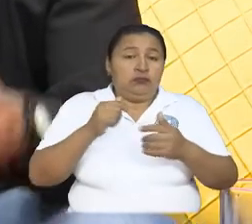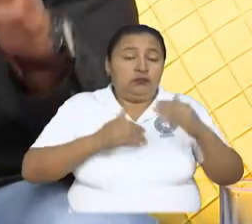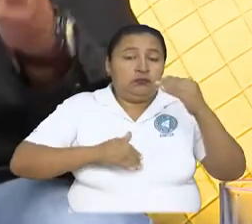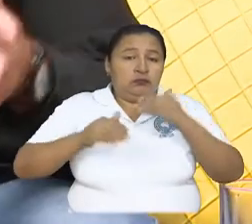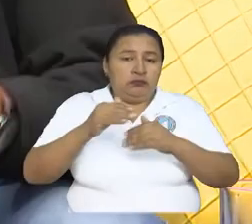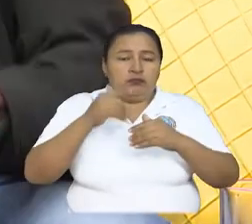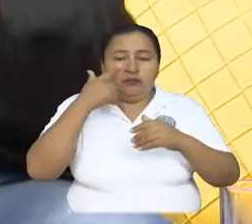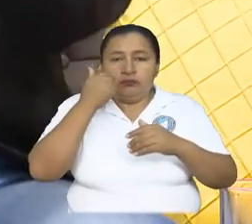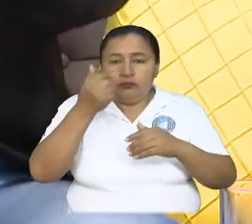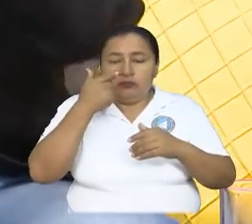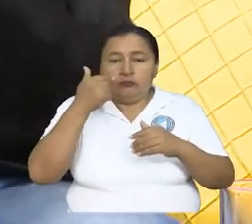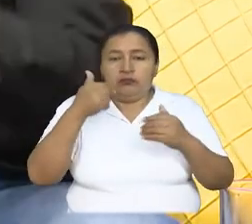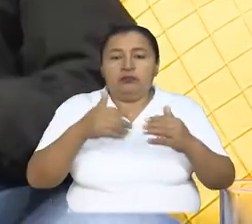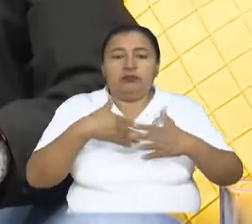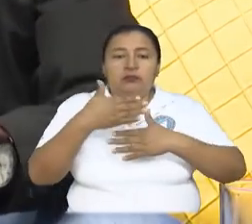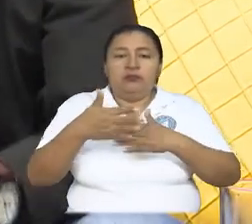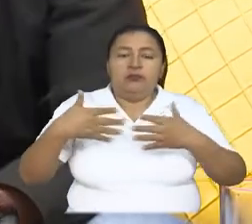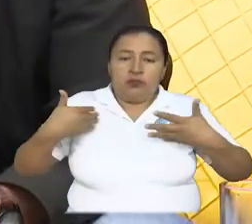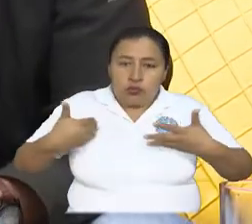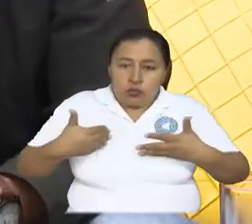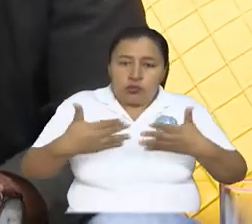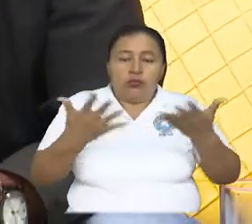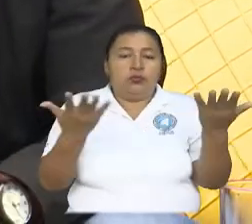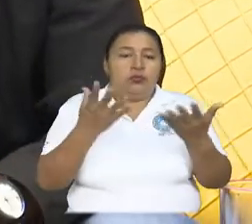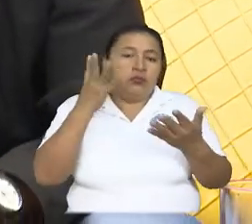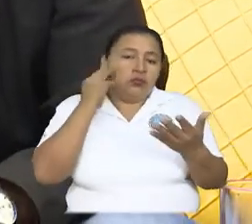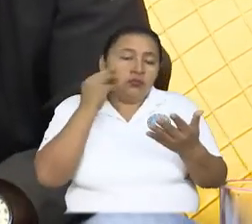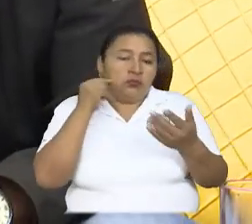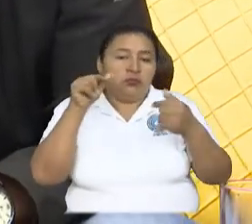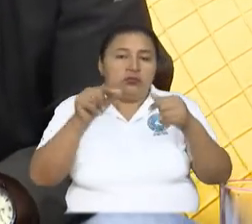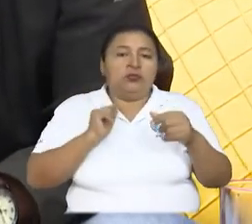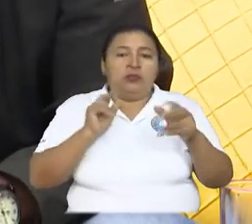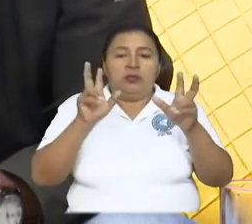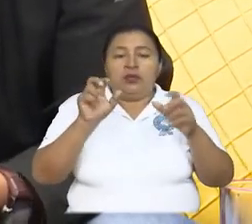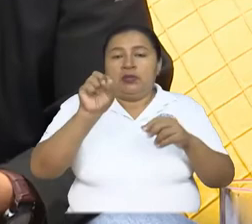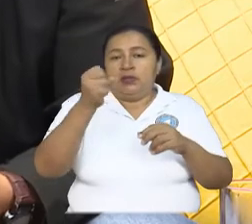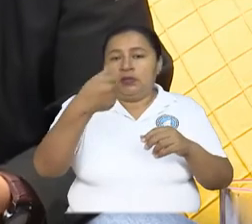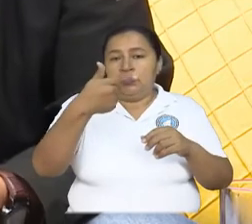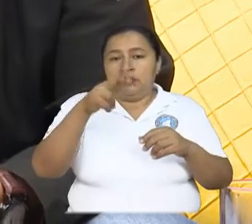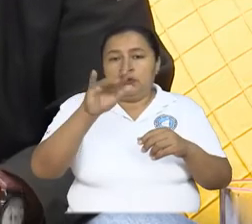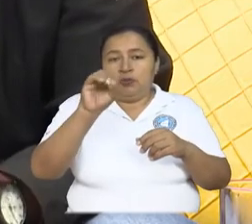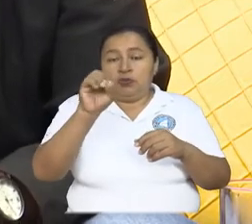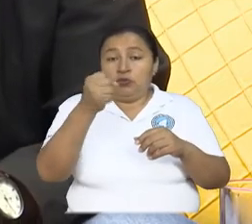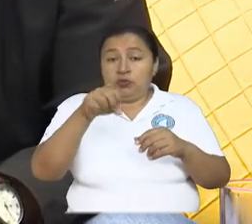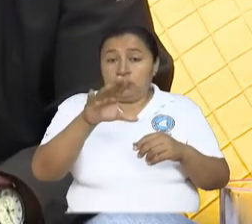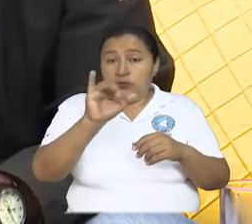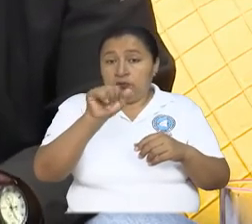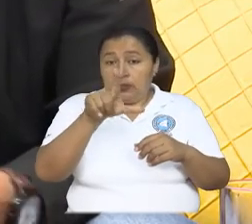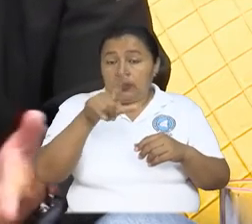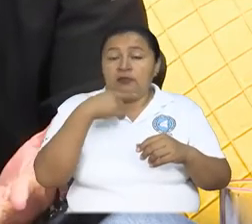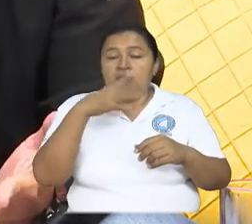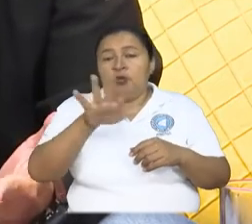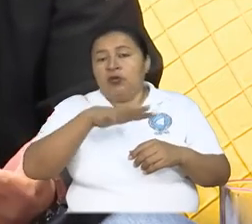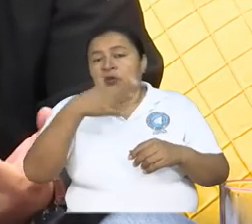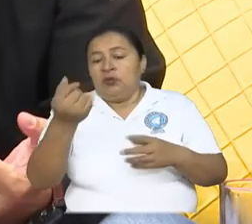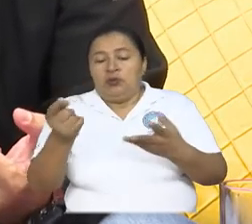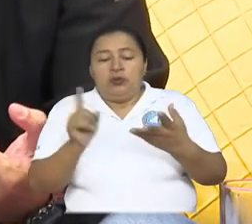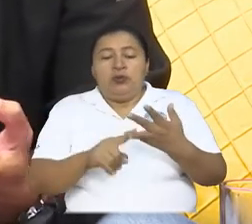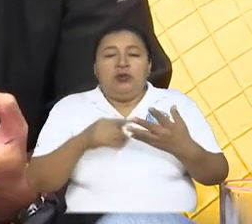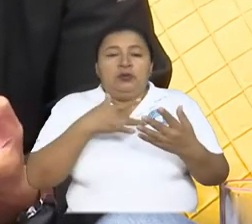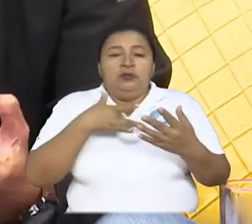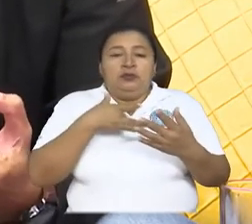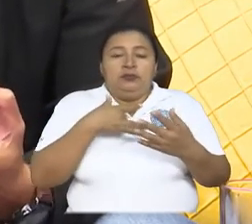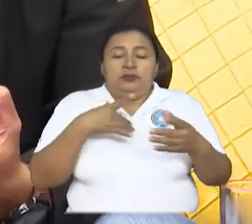conocida y el fiel andamiaje sobre el tema del seguro social y lo otro es necesitamos